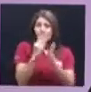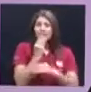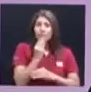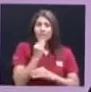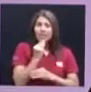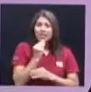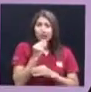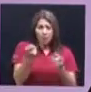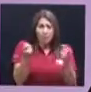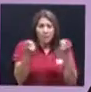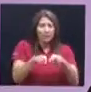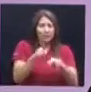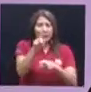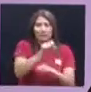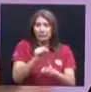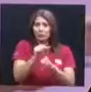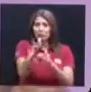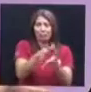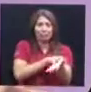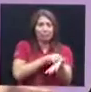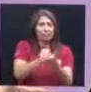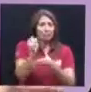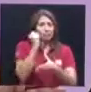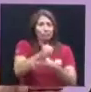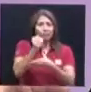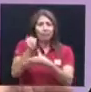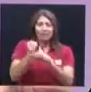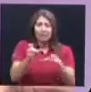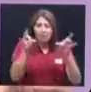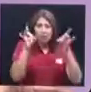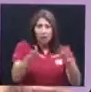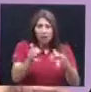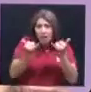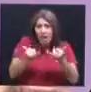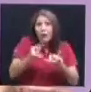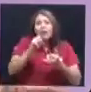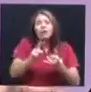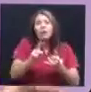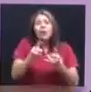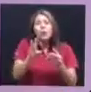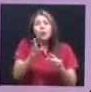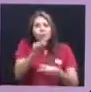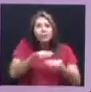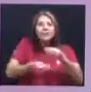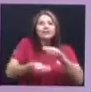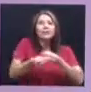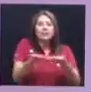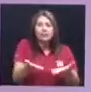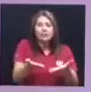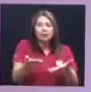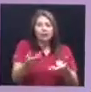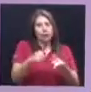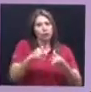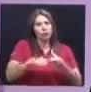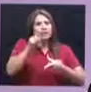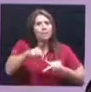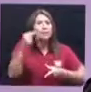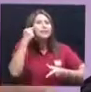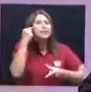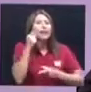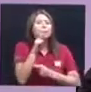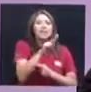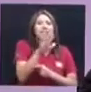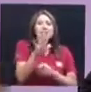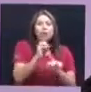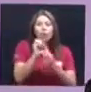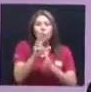en un holocausto espantoso se les va a a resarcir porque entonces habría que pensar en los 25 o